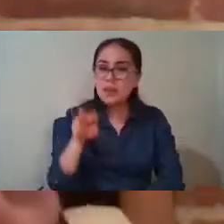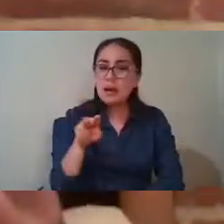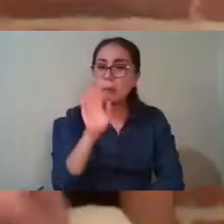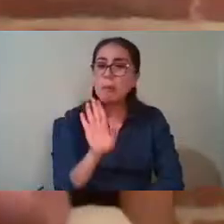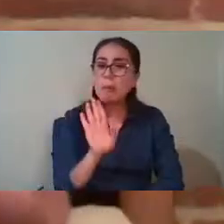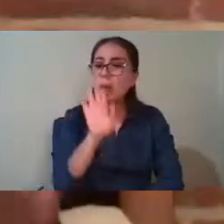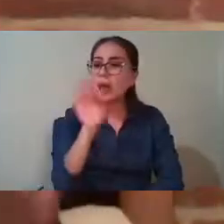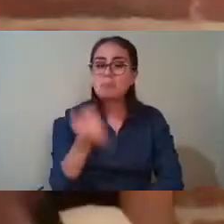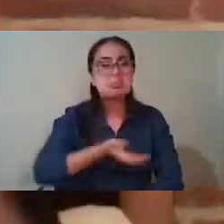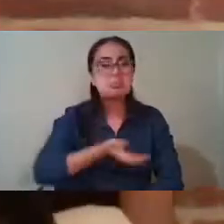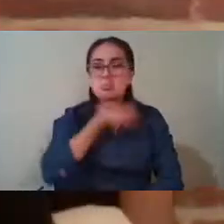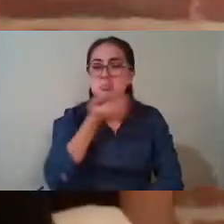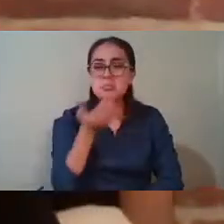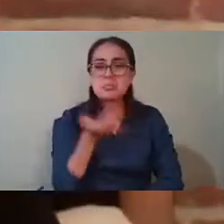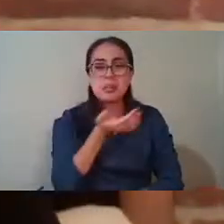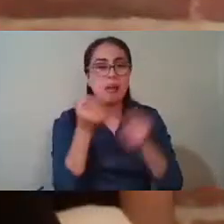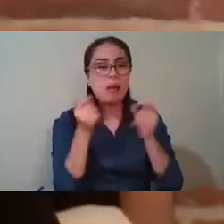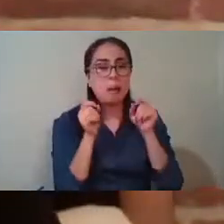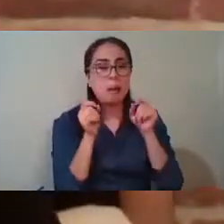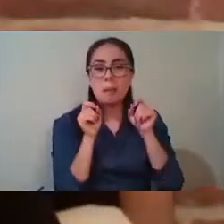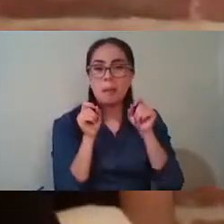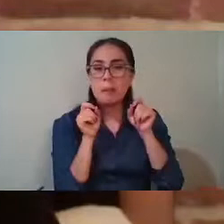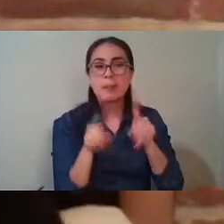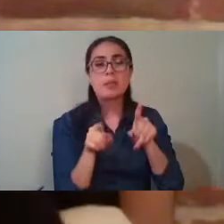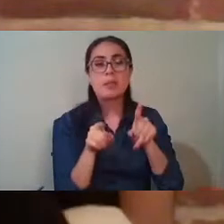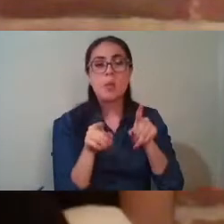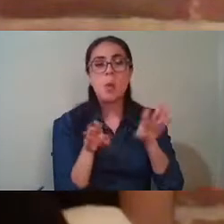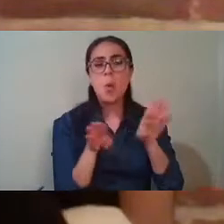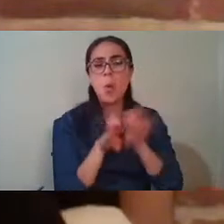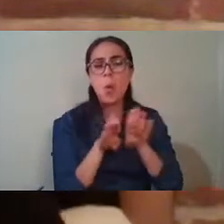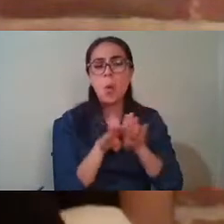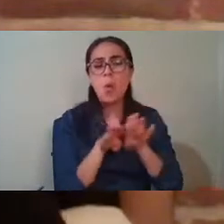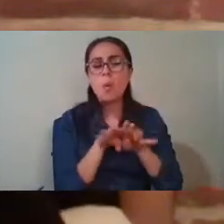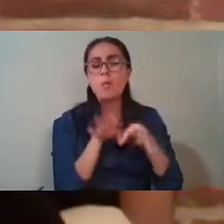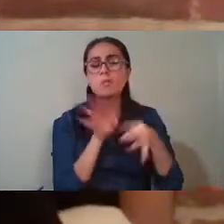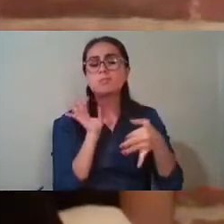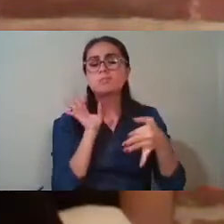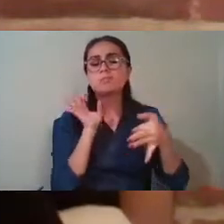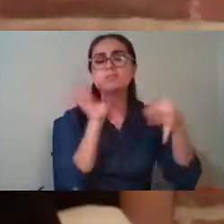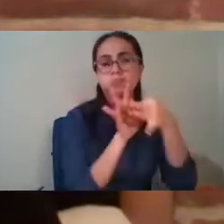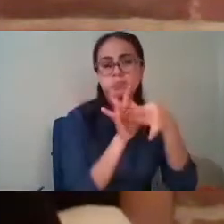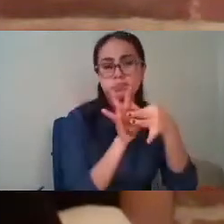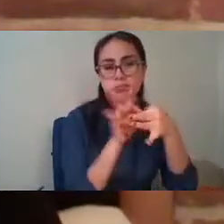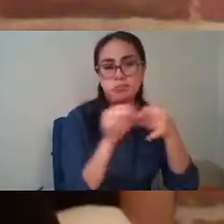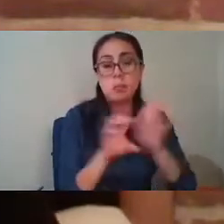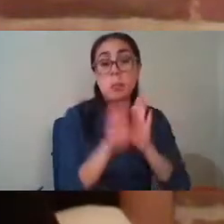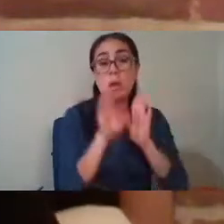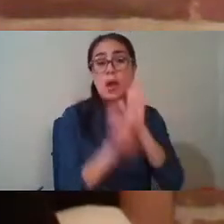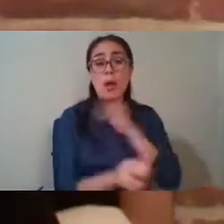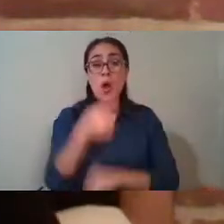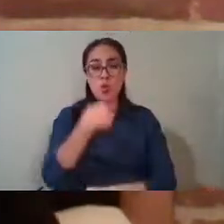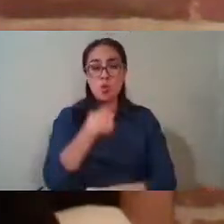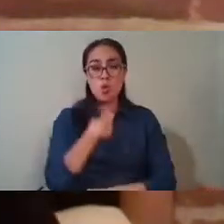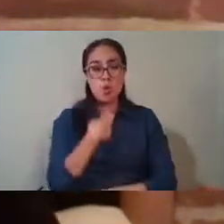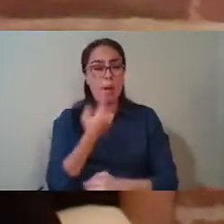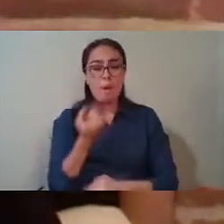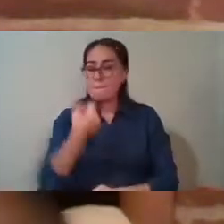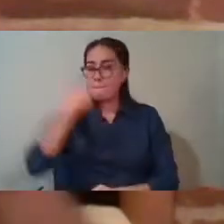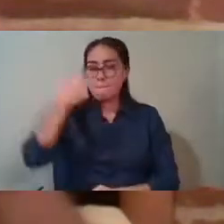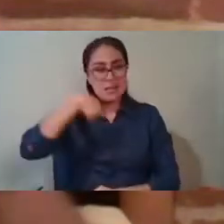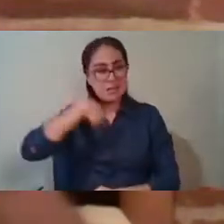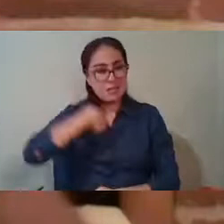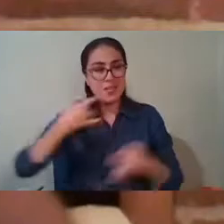ordinario en relación al resultado, que el hecho de transformarme a partir de la propia escritura en